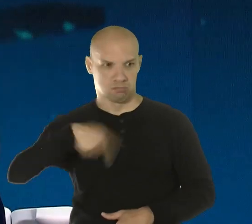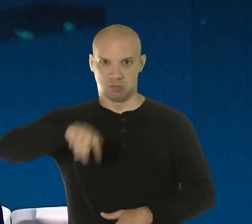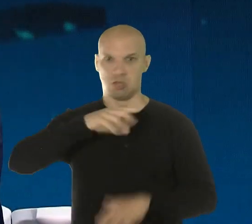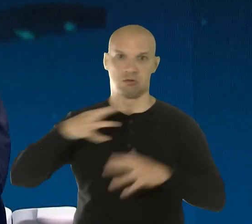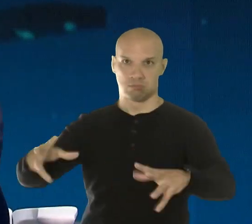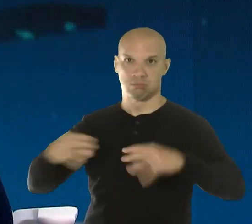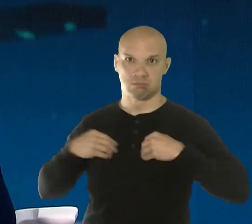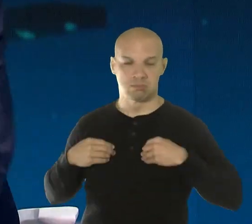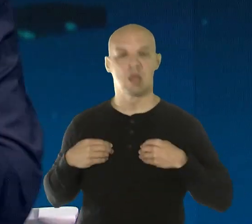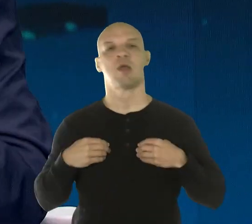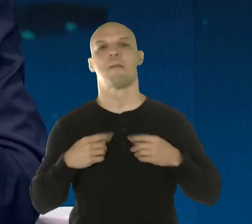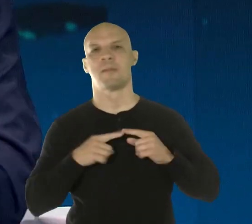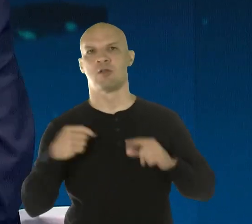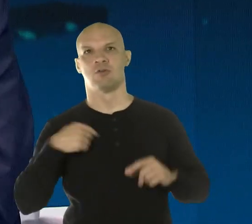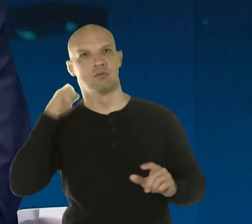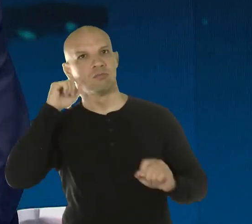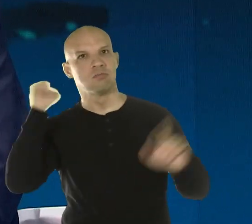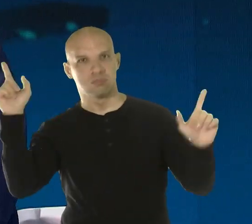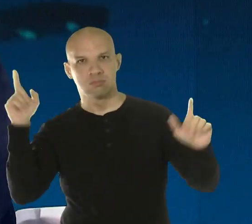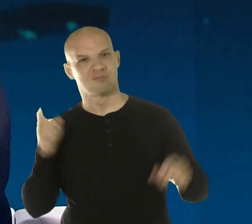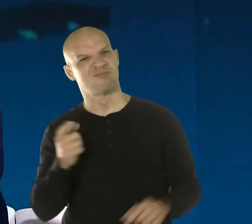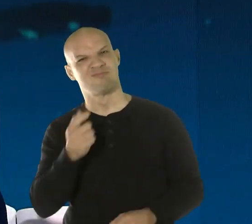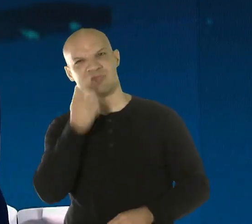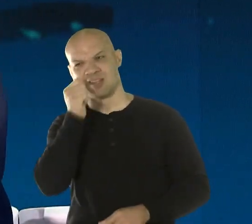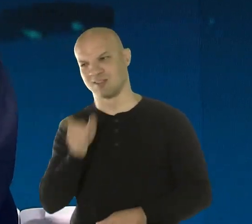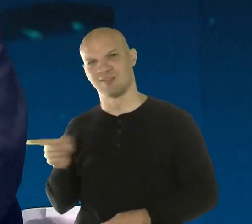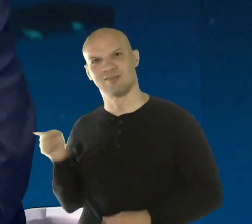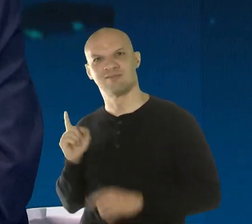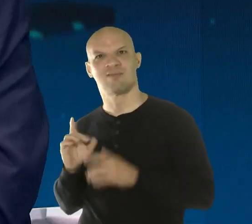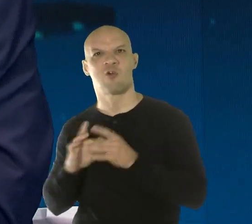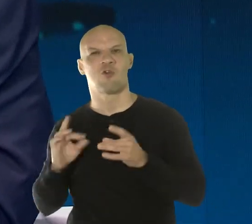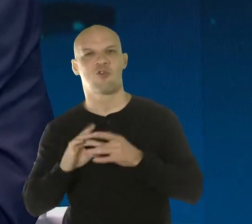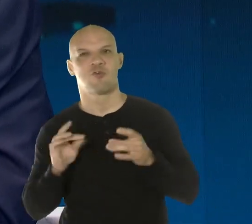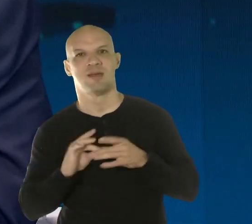sí me sorprende, y está interesante el comentario,